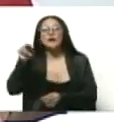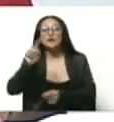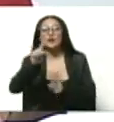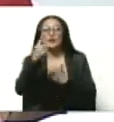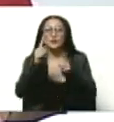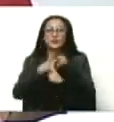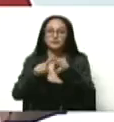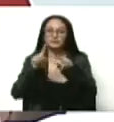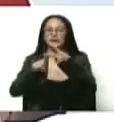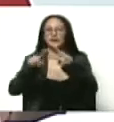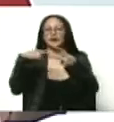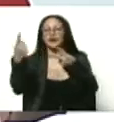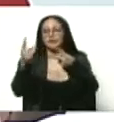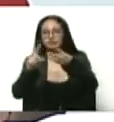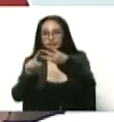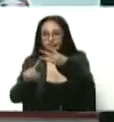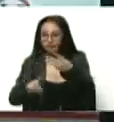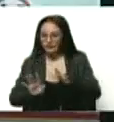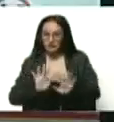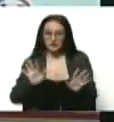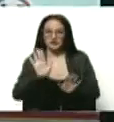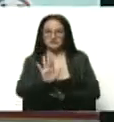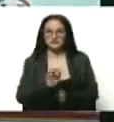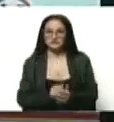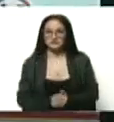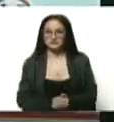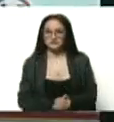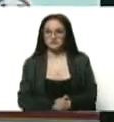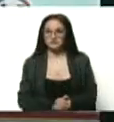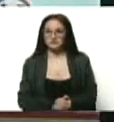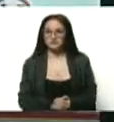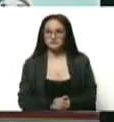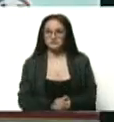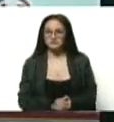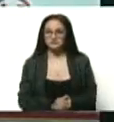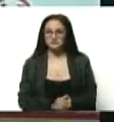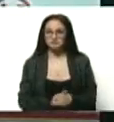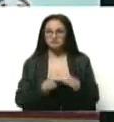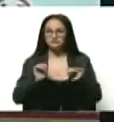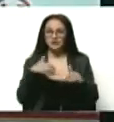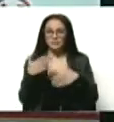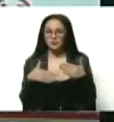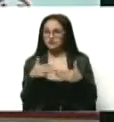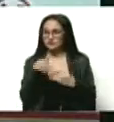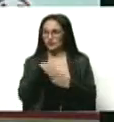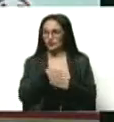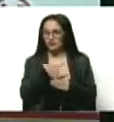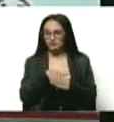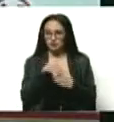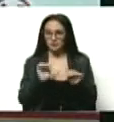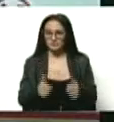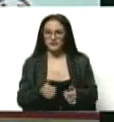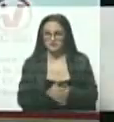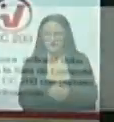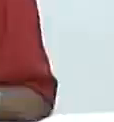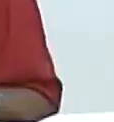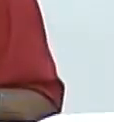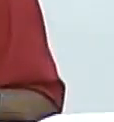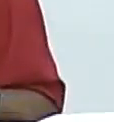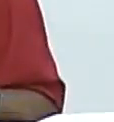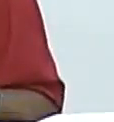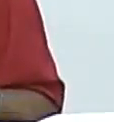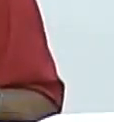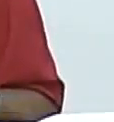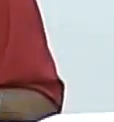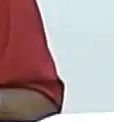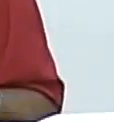María Guevara tiene el 2 y así sucesivamente. Cuatro, se da el inicio del proceso de votación. Las mesas estarán abiertas